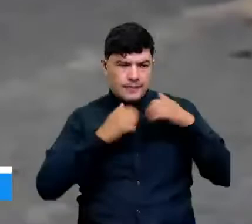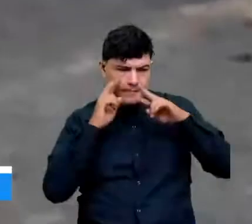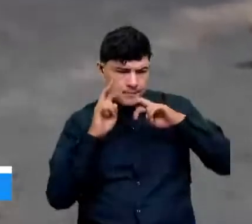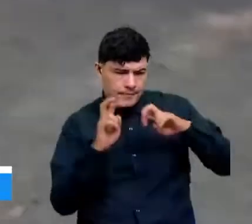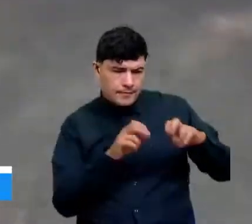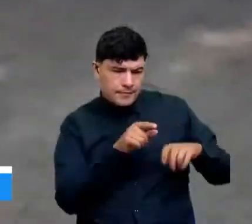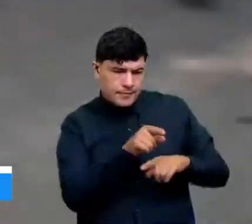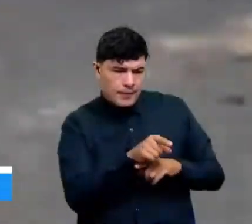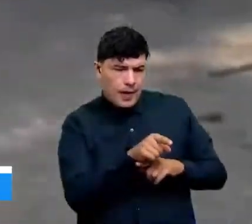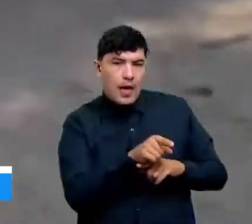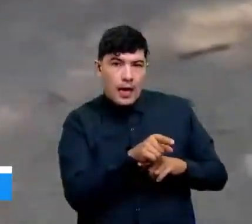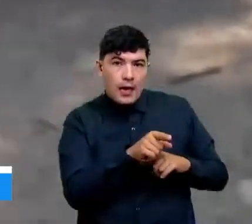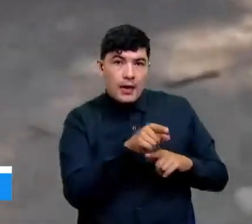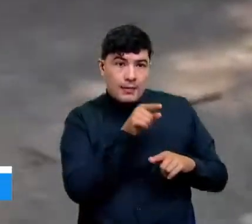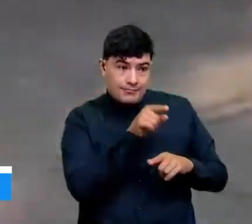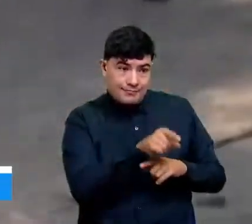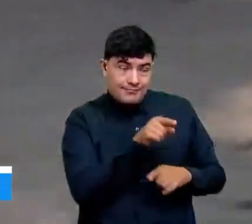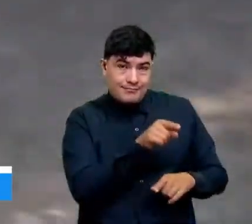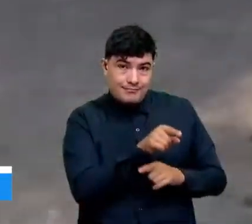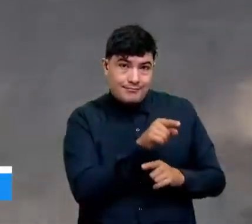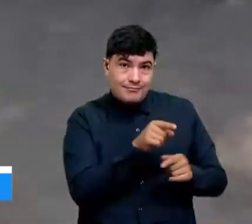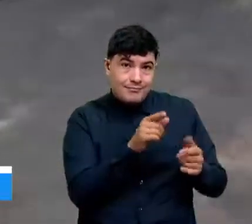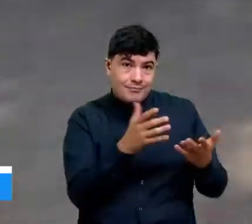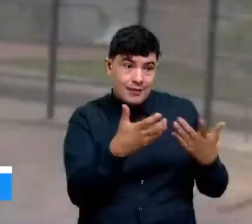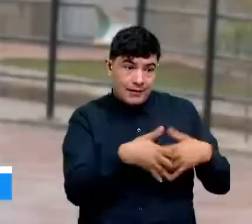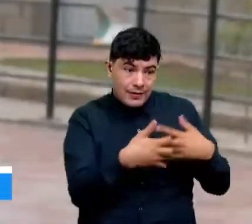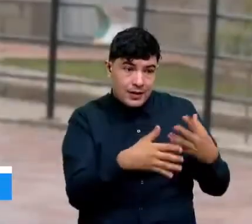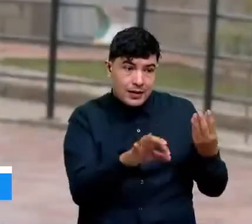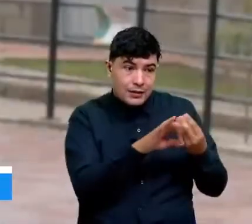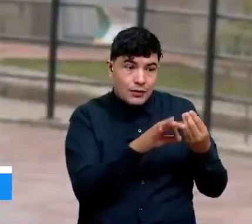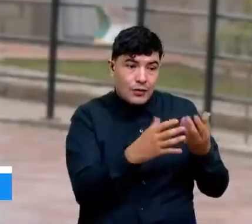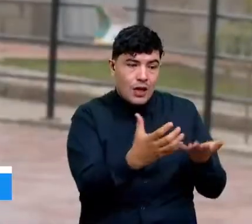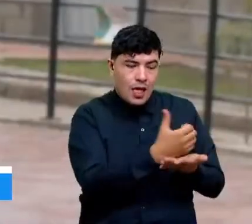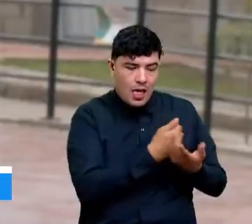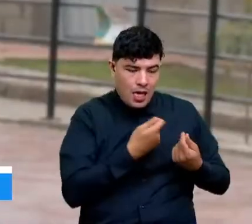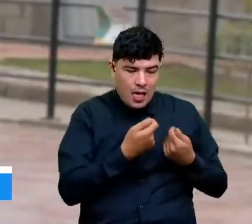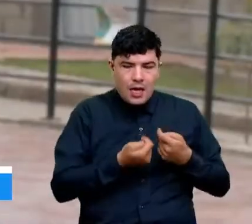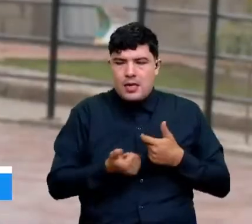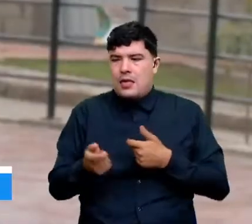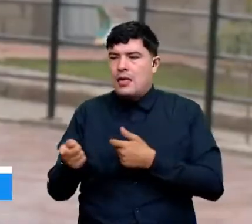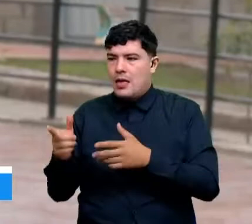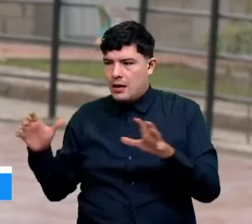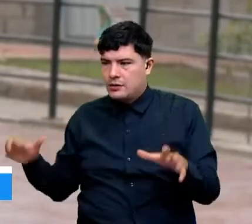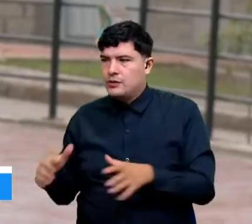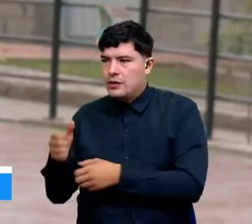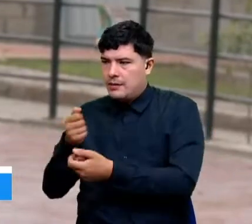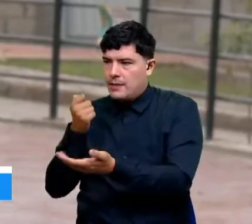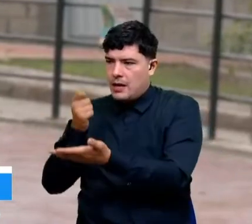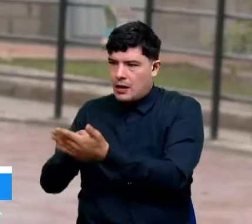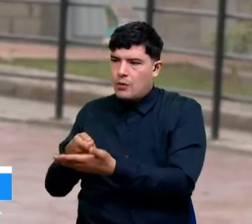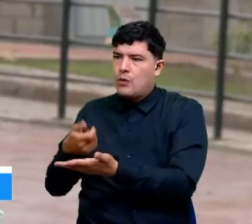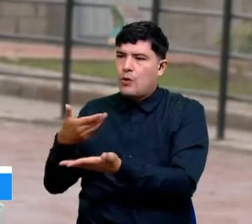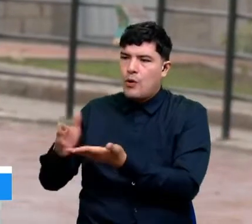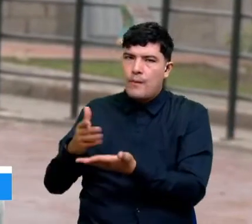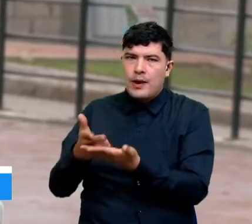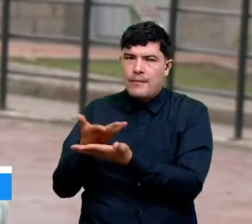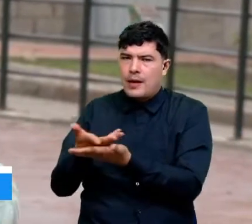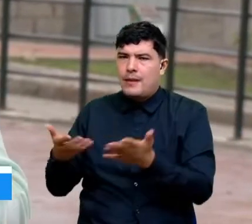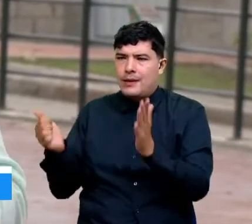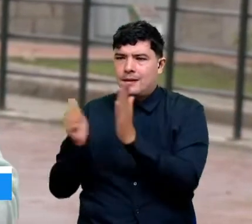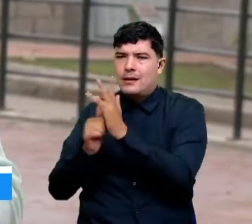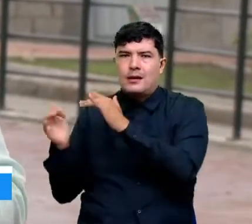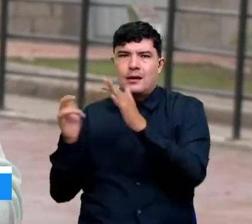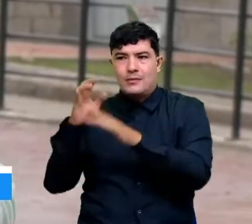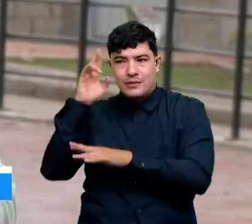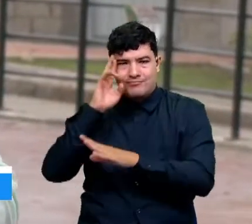los atentados terroristas con los dineros del narcotráfico. Y en otros hechos que son noticias en la capital del norte de Santander, en las últimas